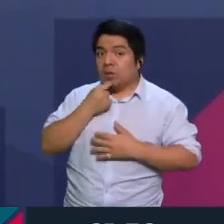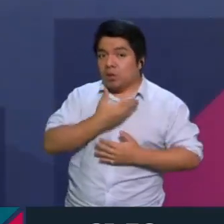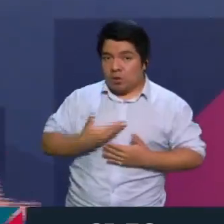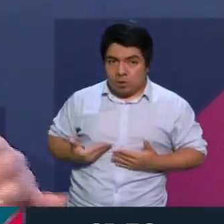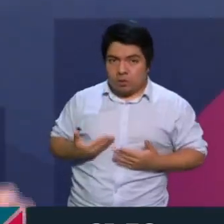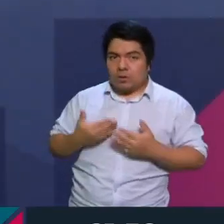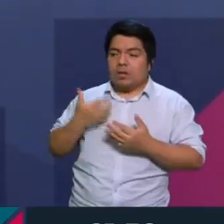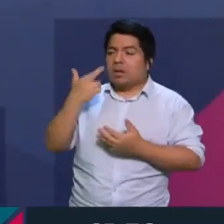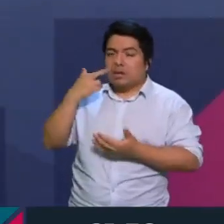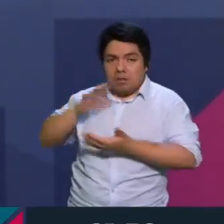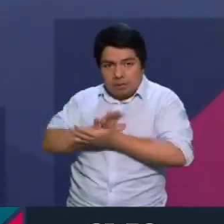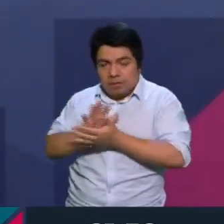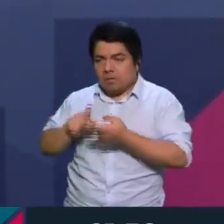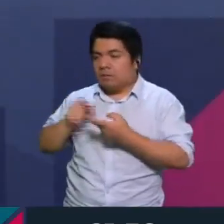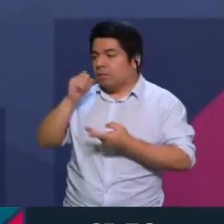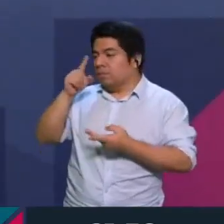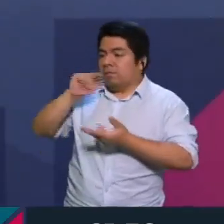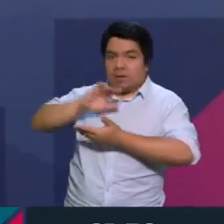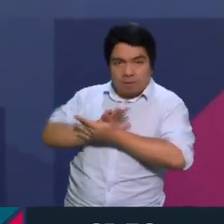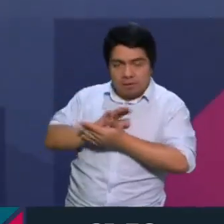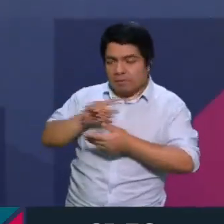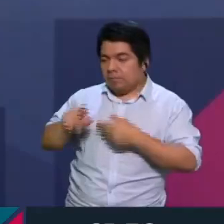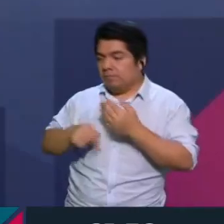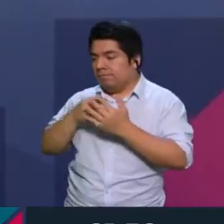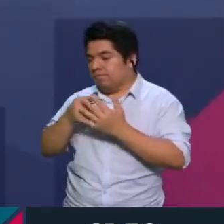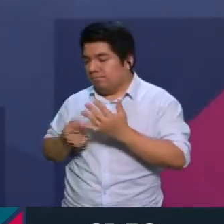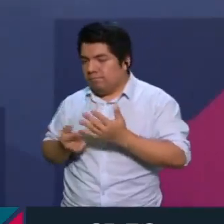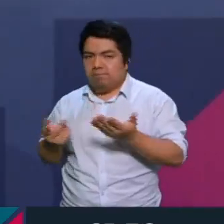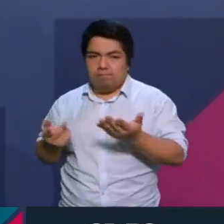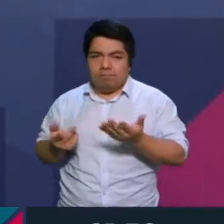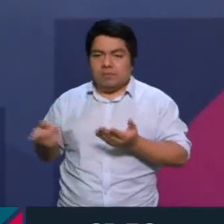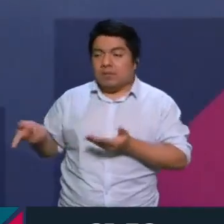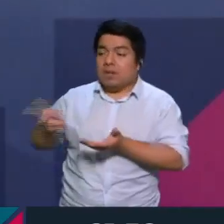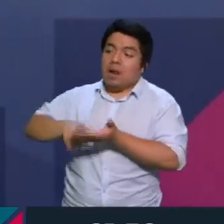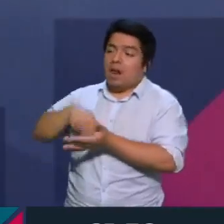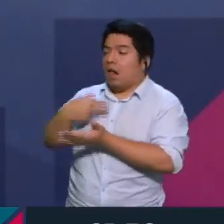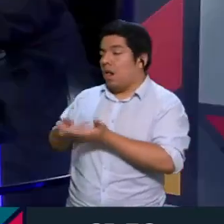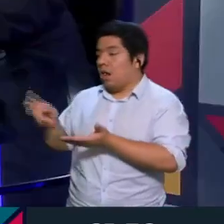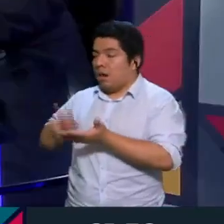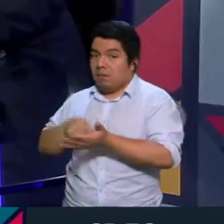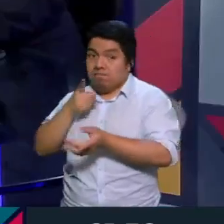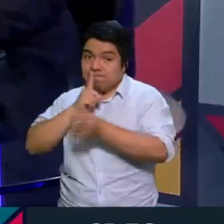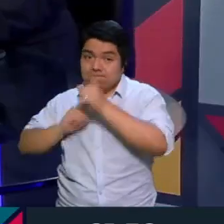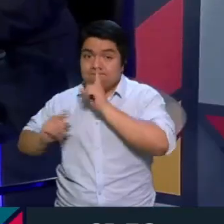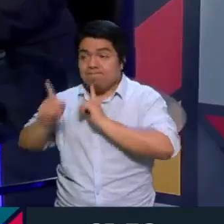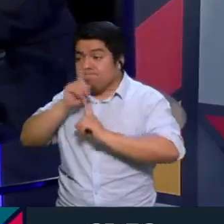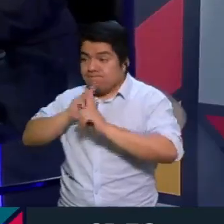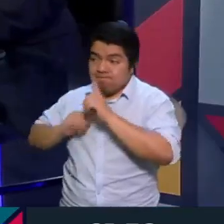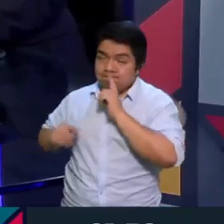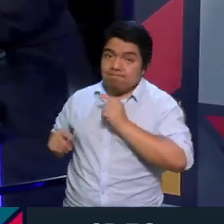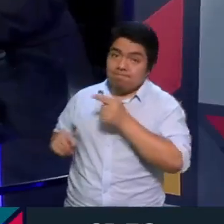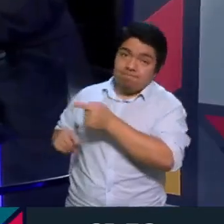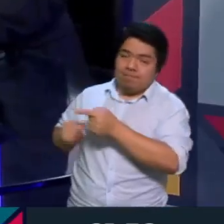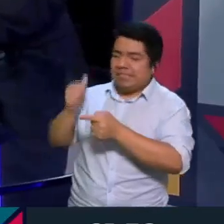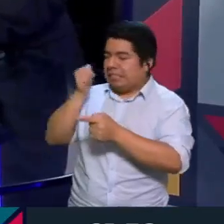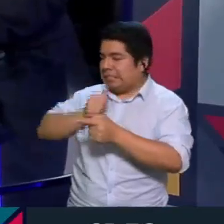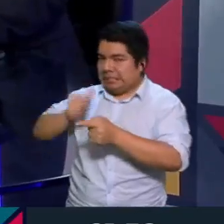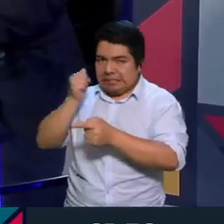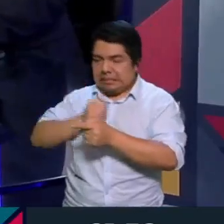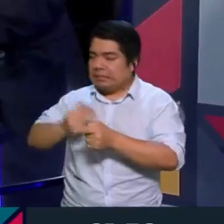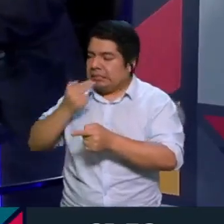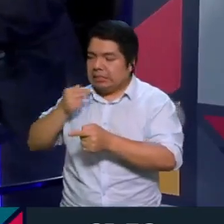el racismo, el clasismo y pues la patraña, ¿no? Las patrañas de que hacen uso